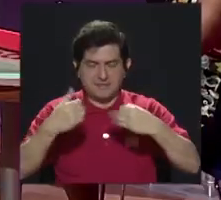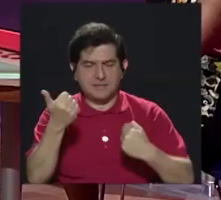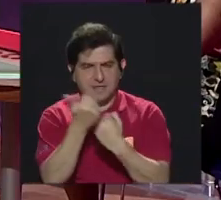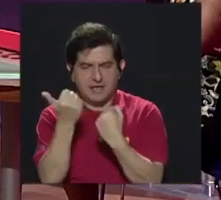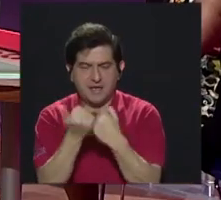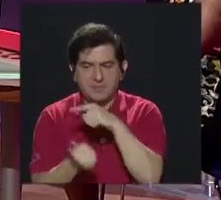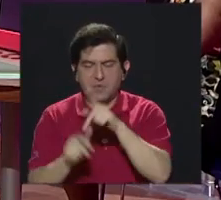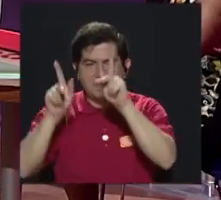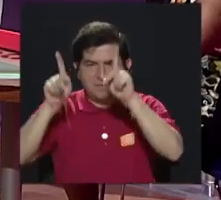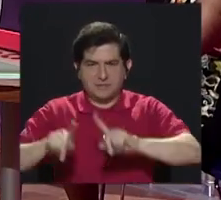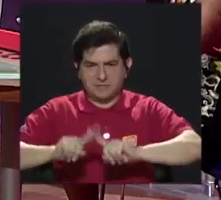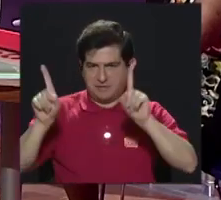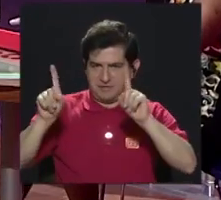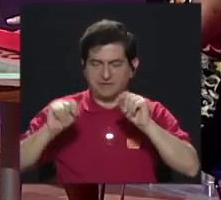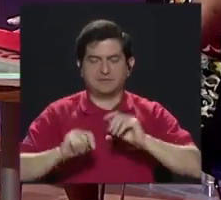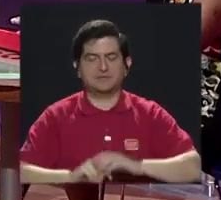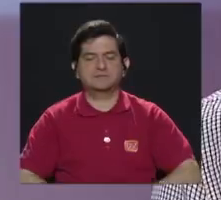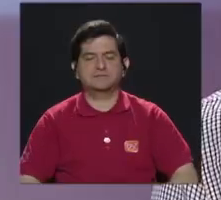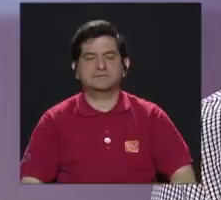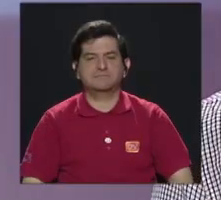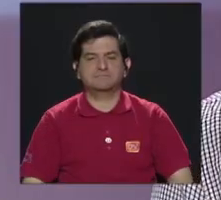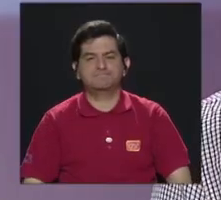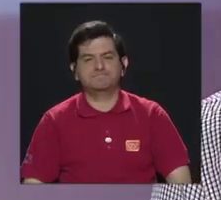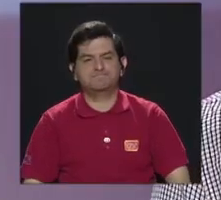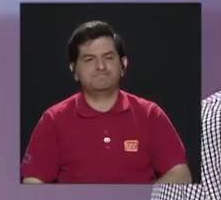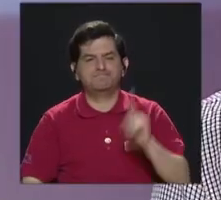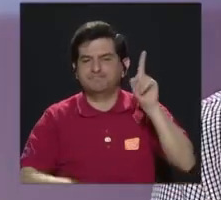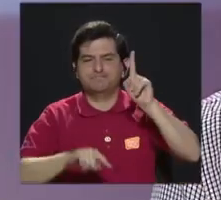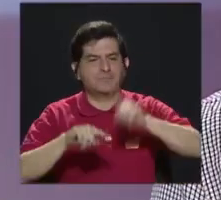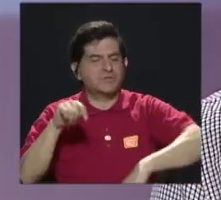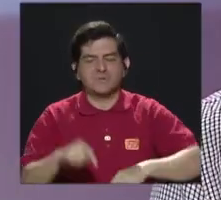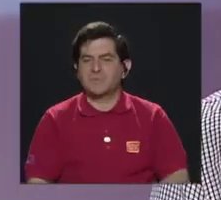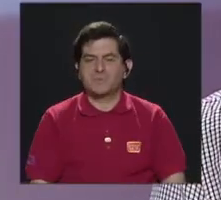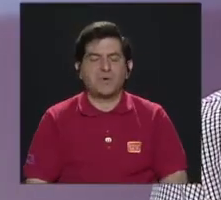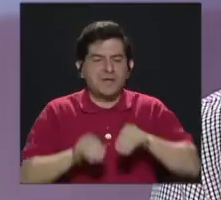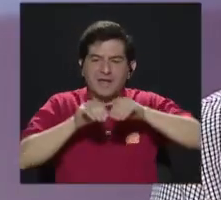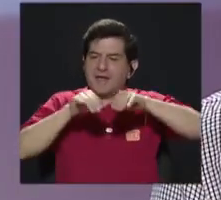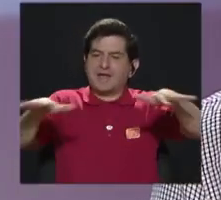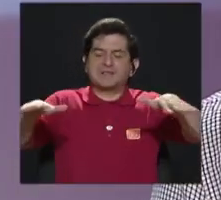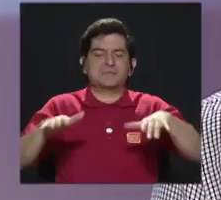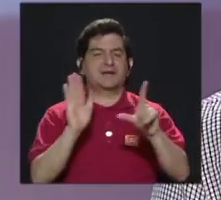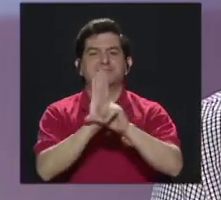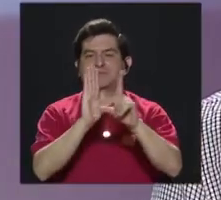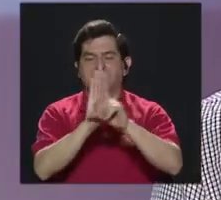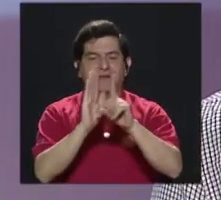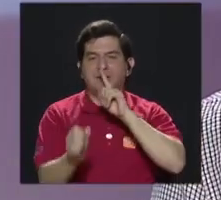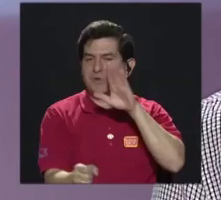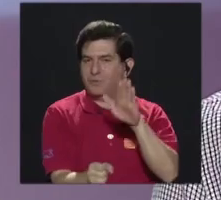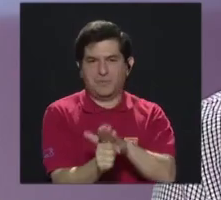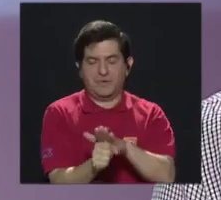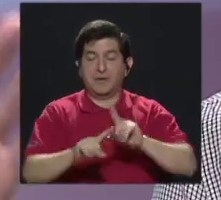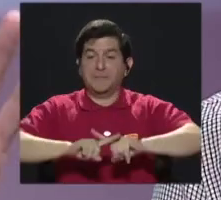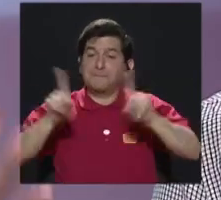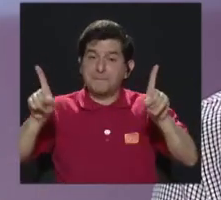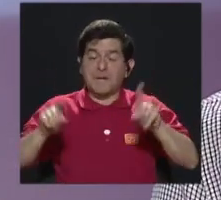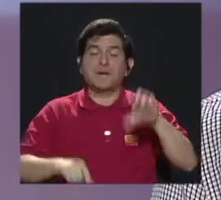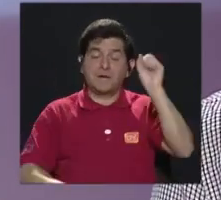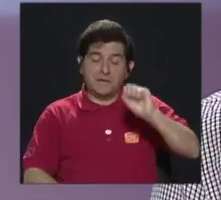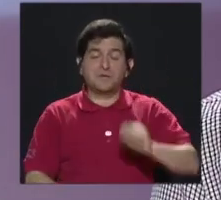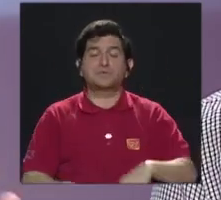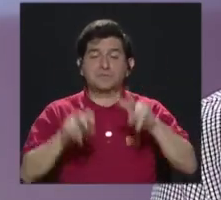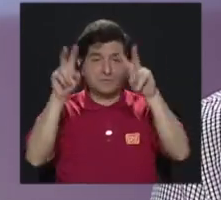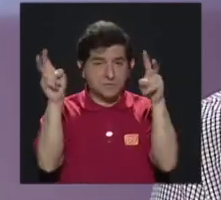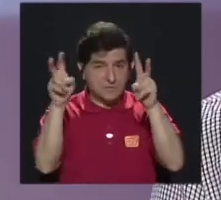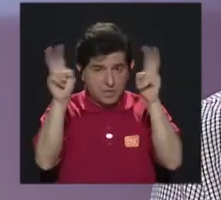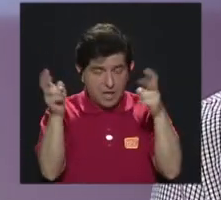ellos. Entonces, digamos, no cumple la función de expandir la ley, pero sí también coloca el tema sobre la